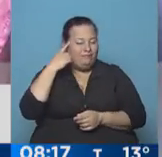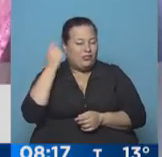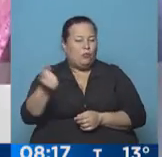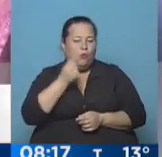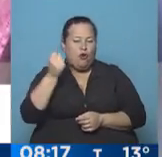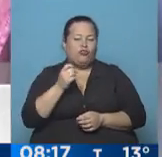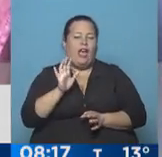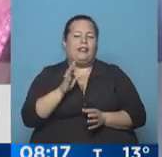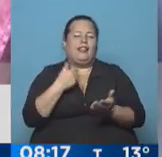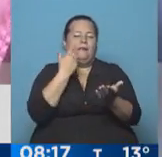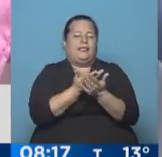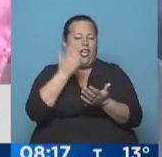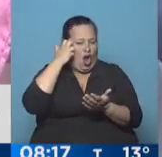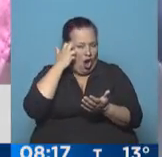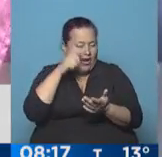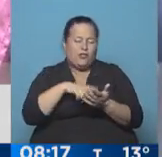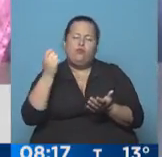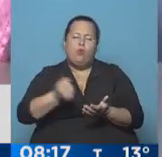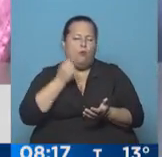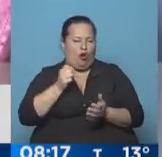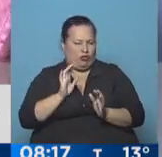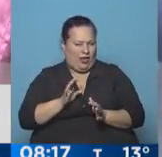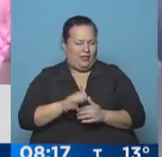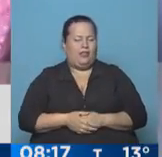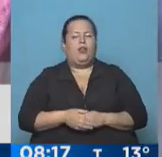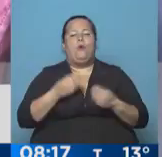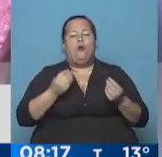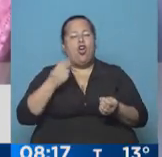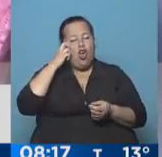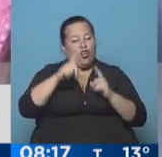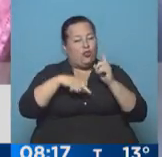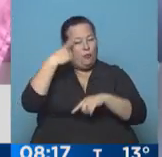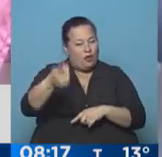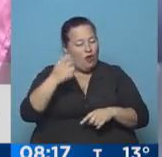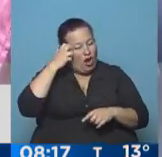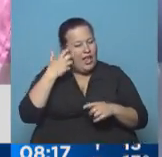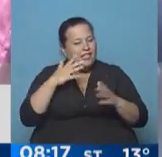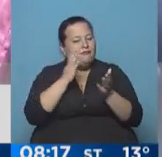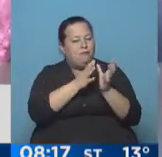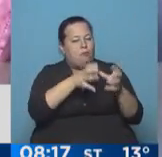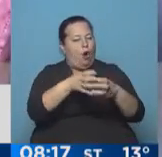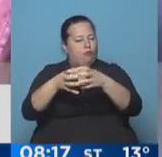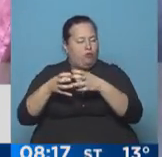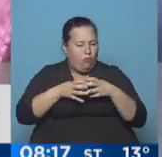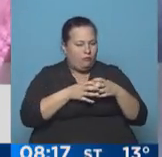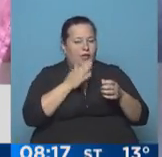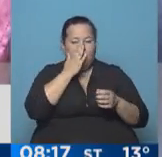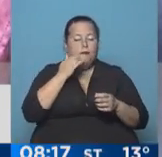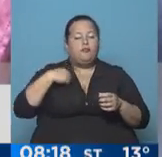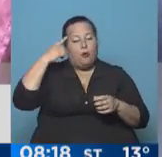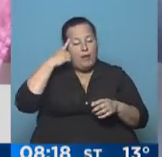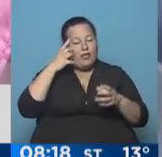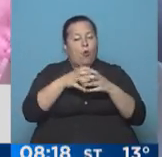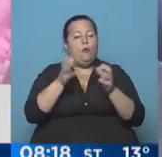llevar al congreso estos planteos que son fundamentales porque el congreso que viene va a ser un congreso bastante fragmentado y pienso yo que la